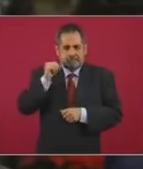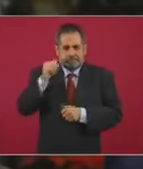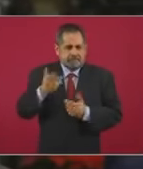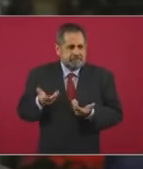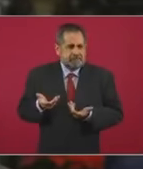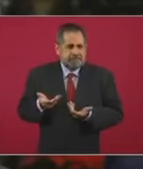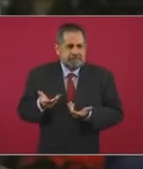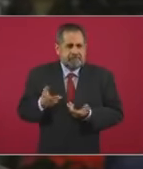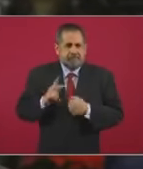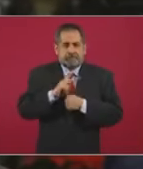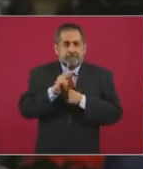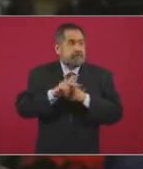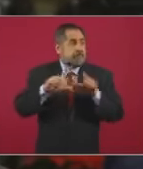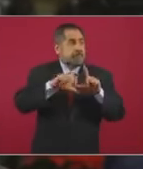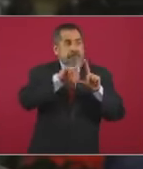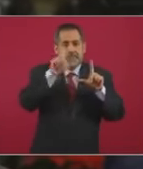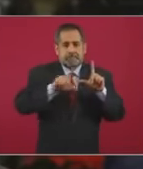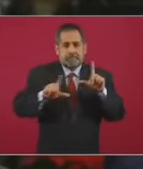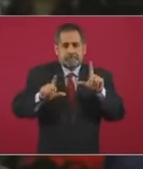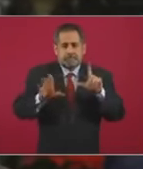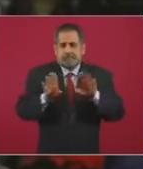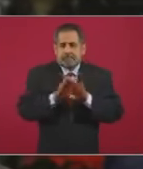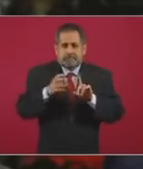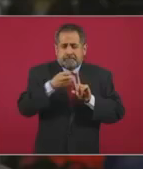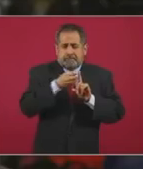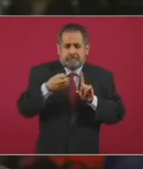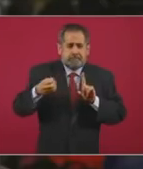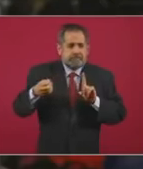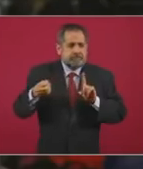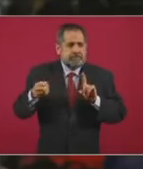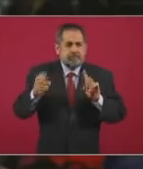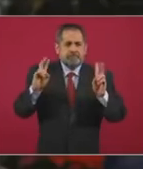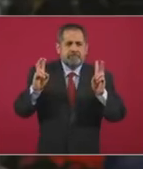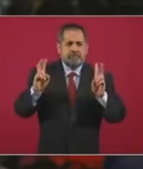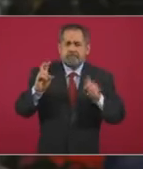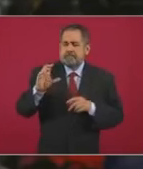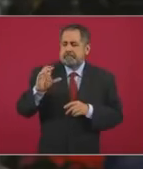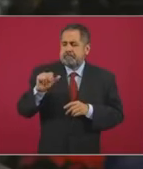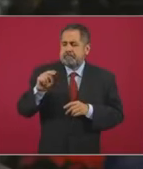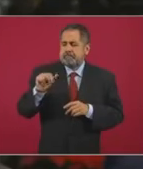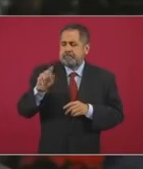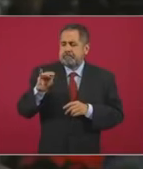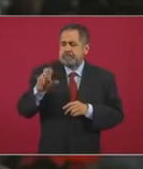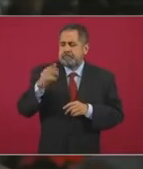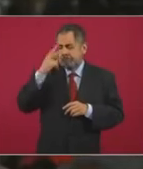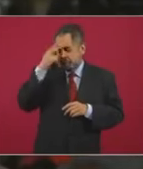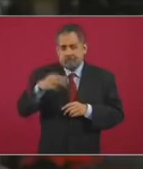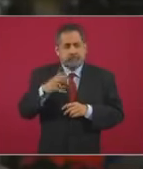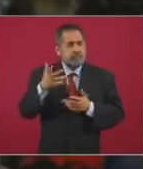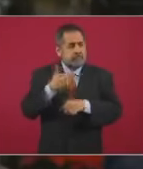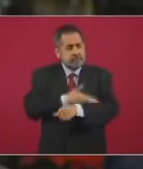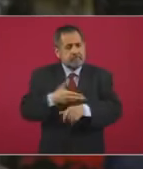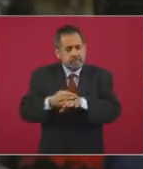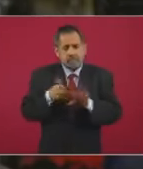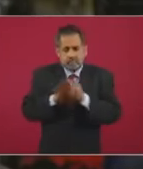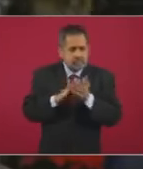el país hay una organización, fundamentalmente el Movimiento Canábico Mexicano, que está realizando ya de